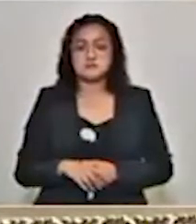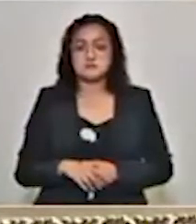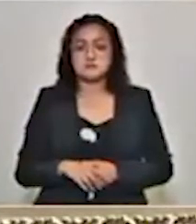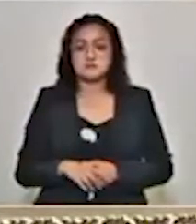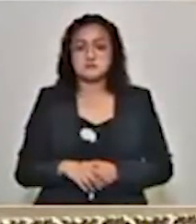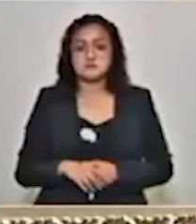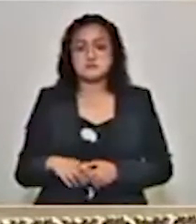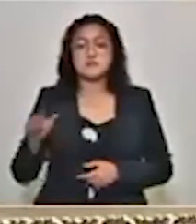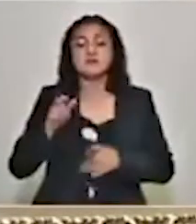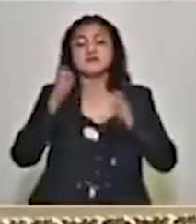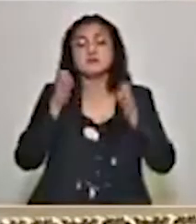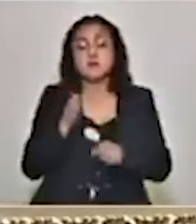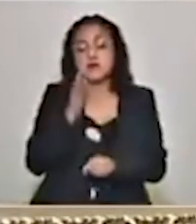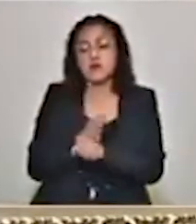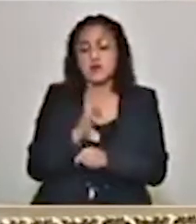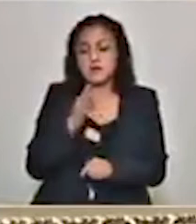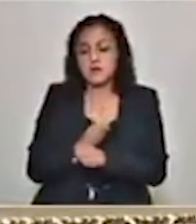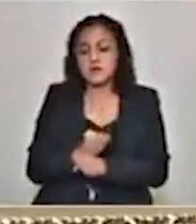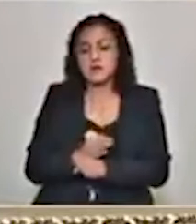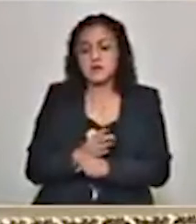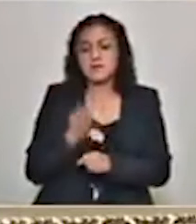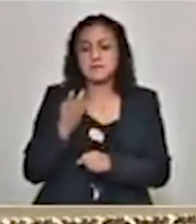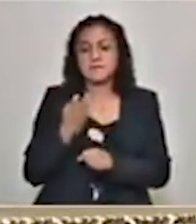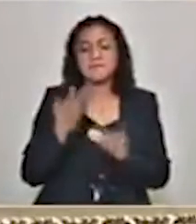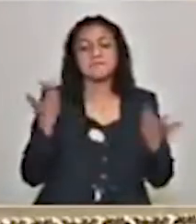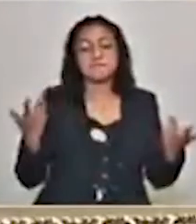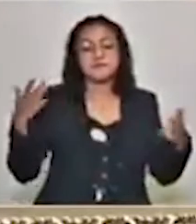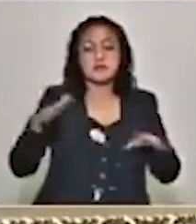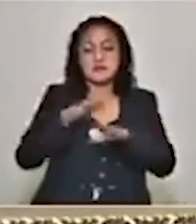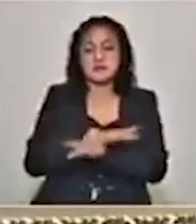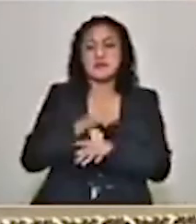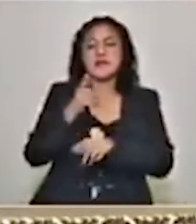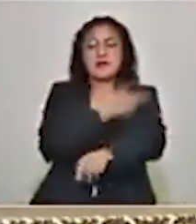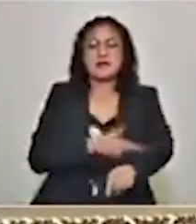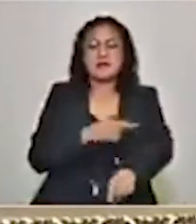cuando está en condiciones, se sustituyeron piezas,